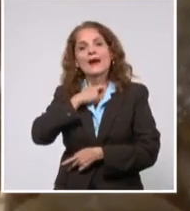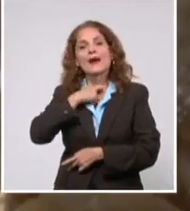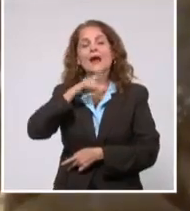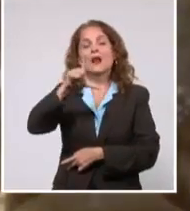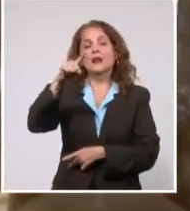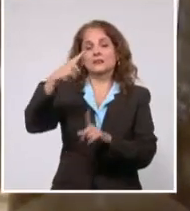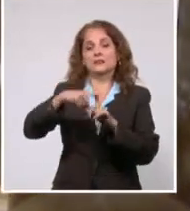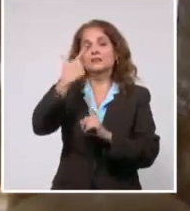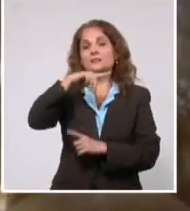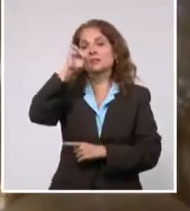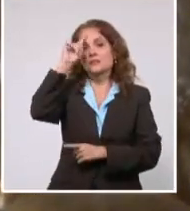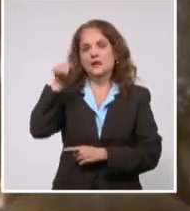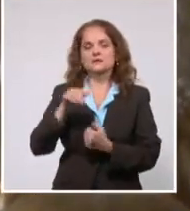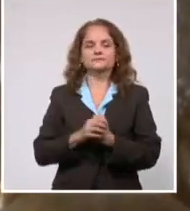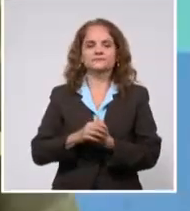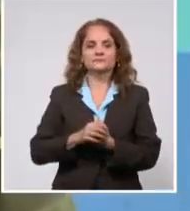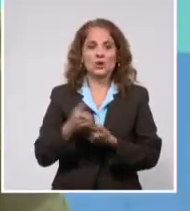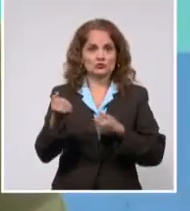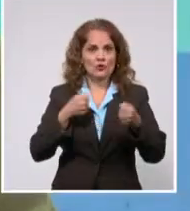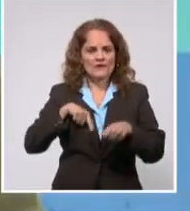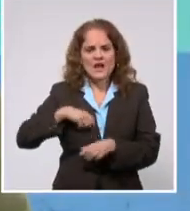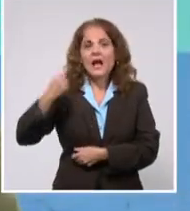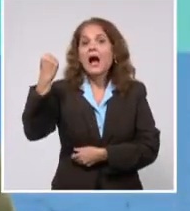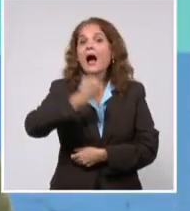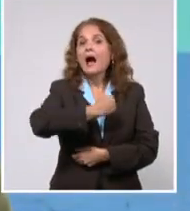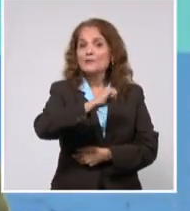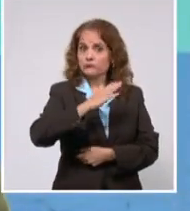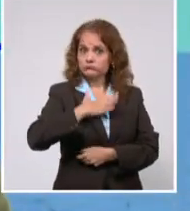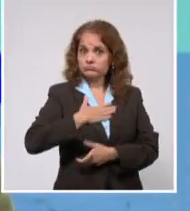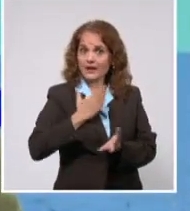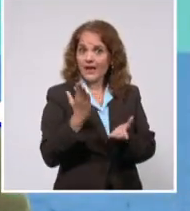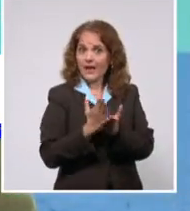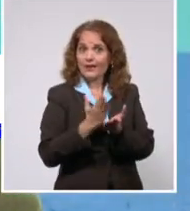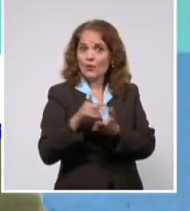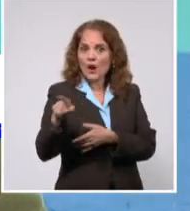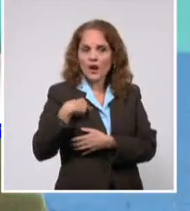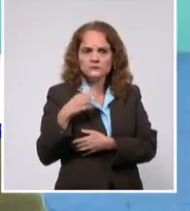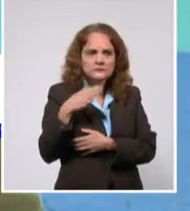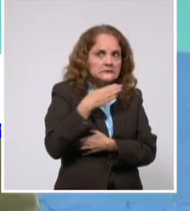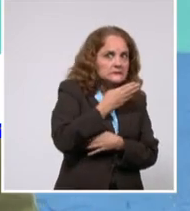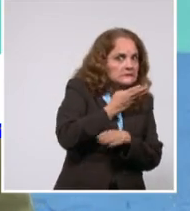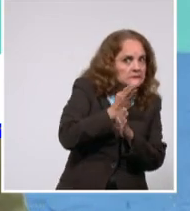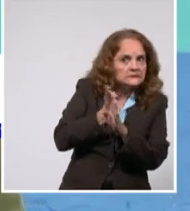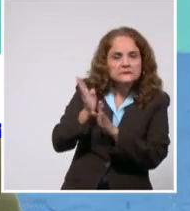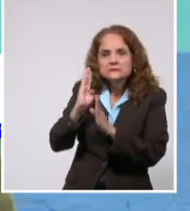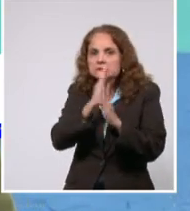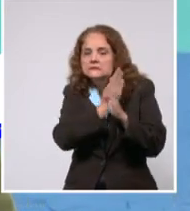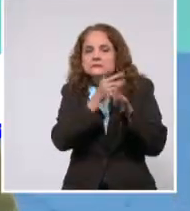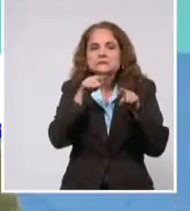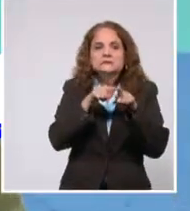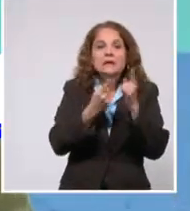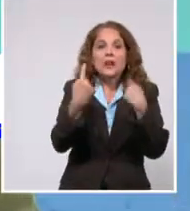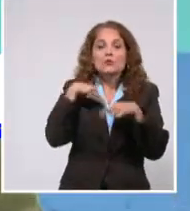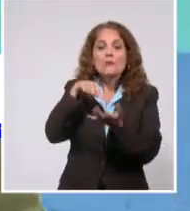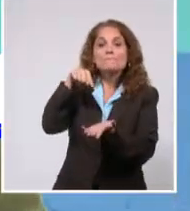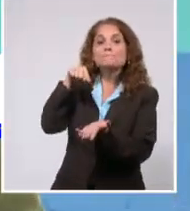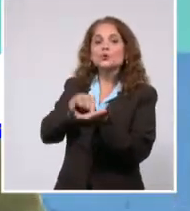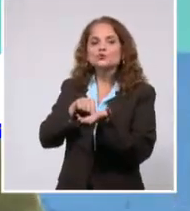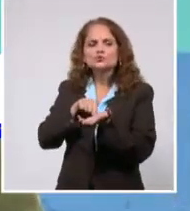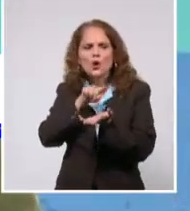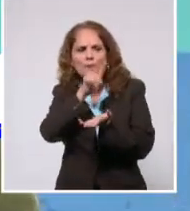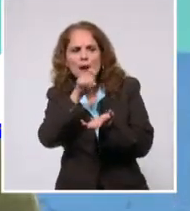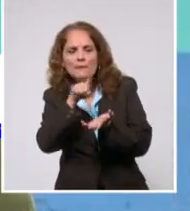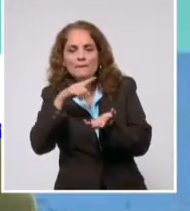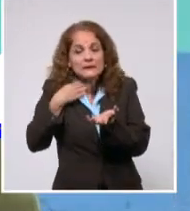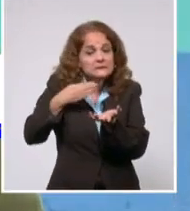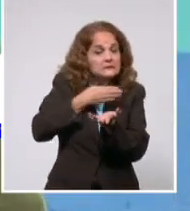el camión de la escuela Lázaro Gárdenas, evadiendo todos los puntos de pesquisaje, estando Camajuaní en